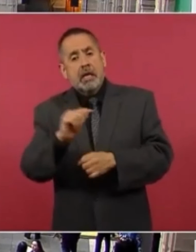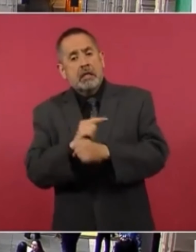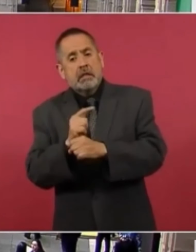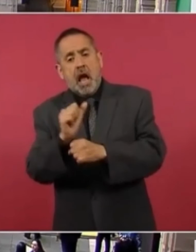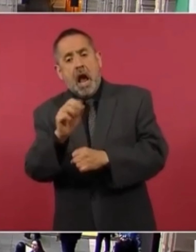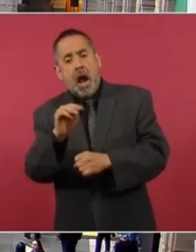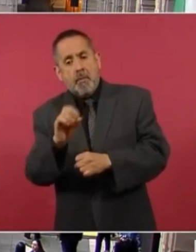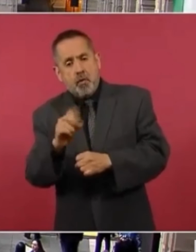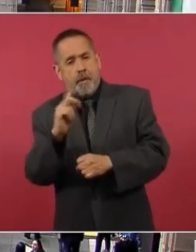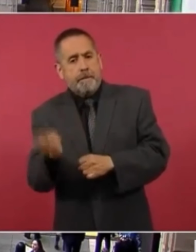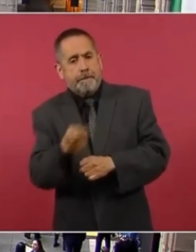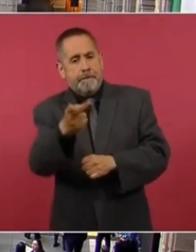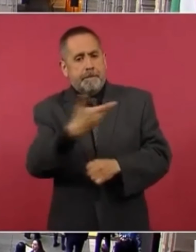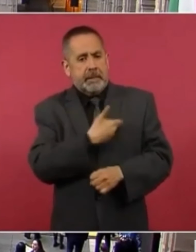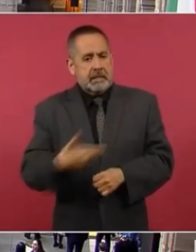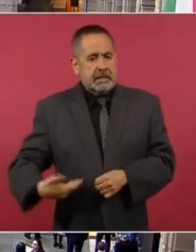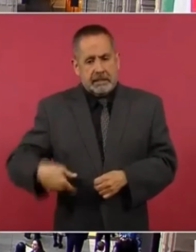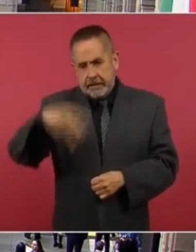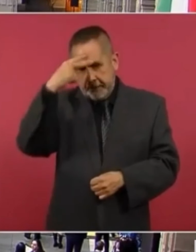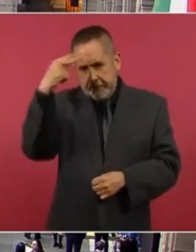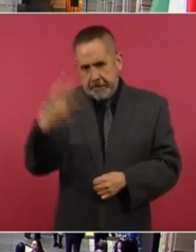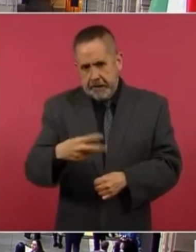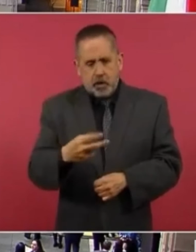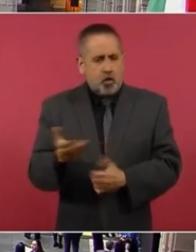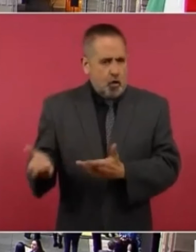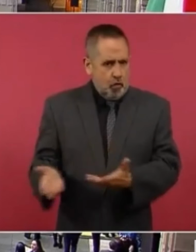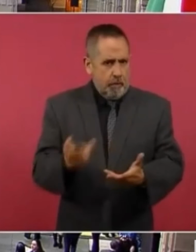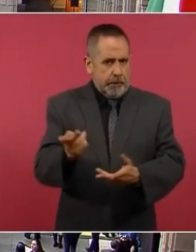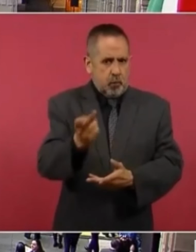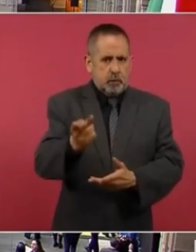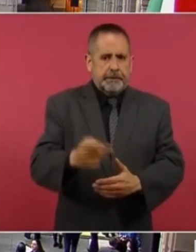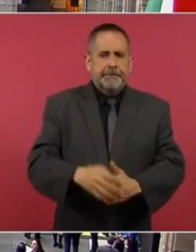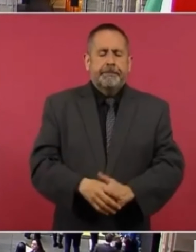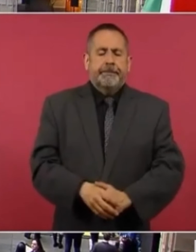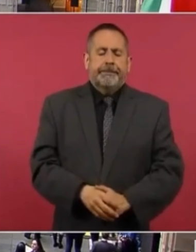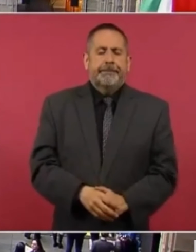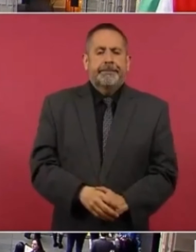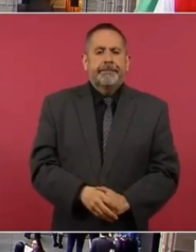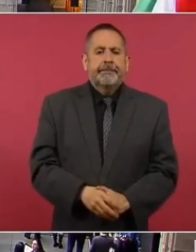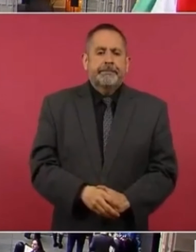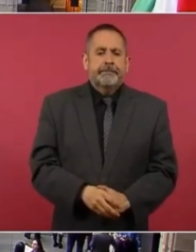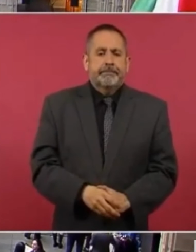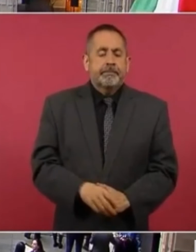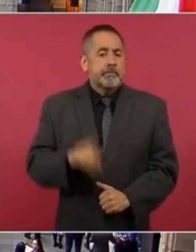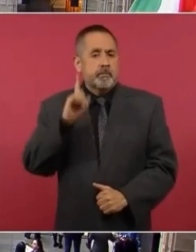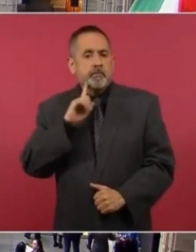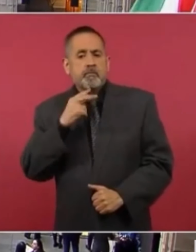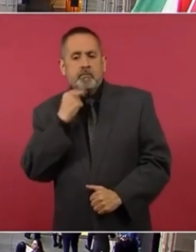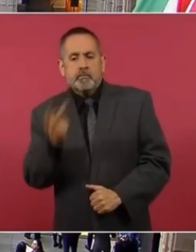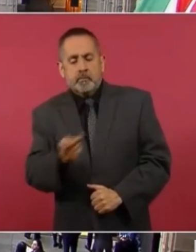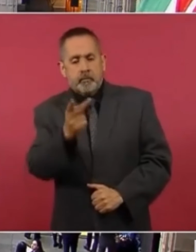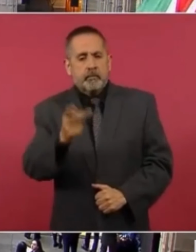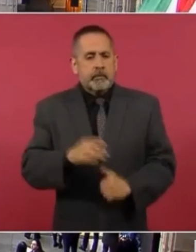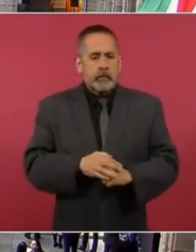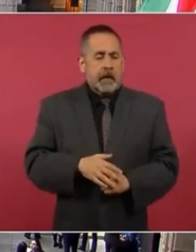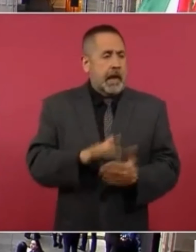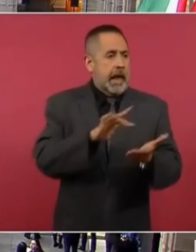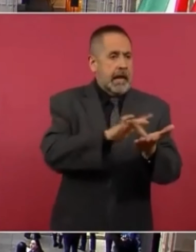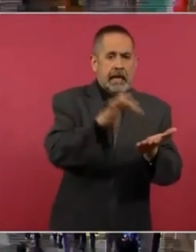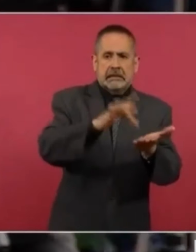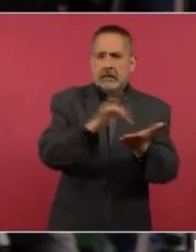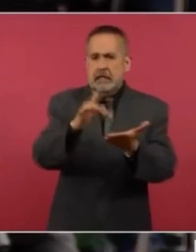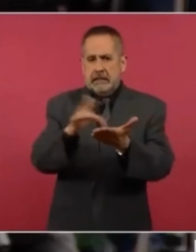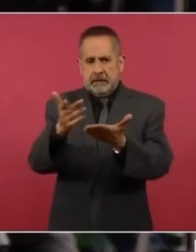Obrador, presidente constitucional de los Estados Unidos Mexicanos. Gracias, presidente. Primer ministro, buenas